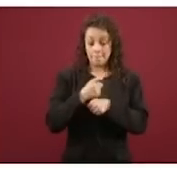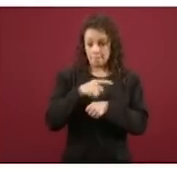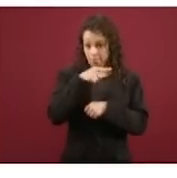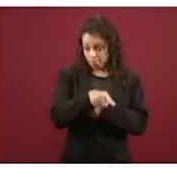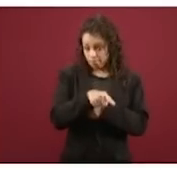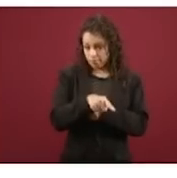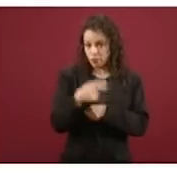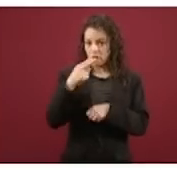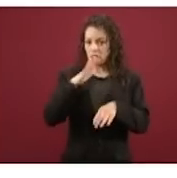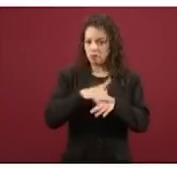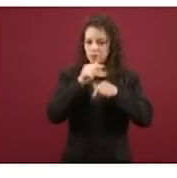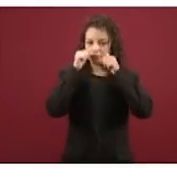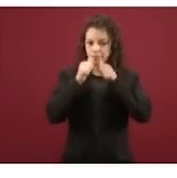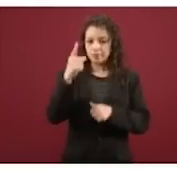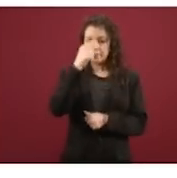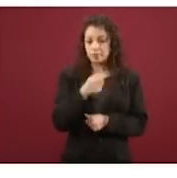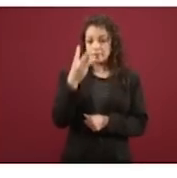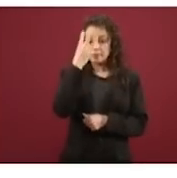atender a